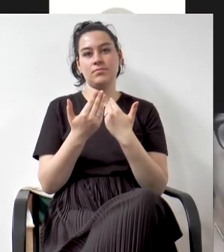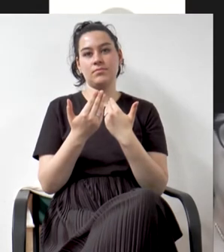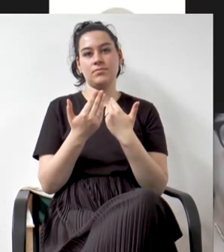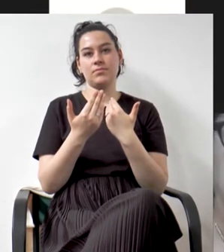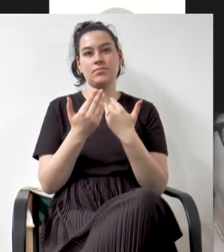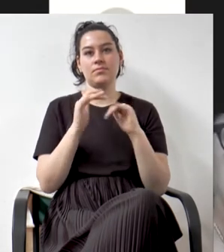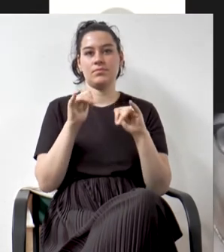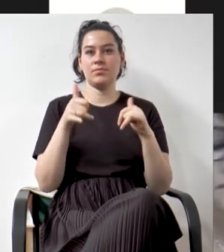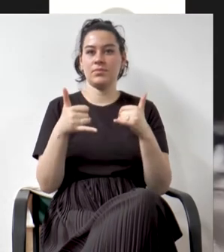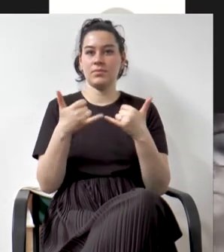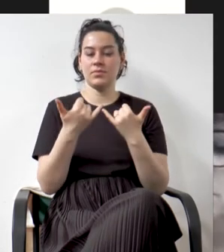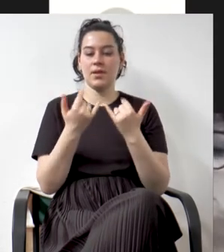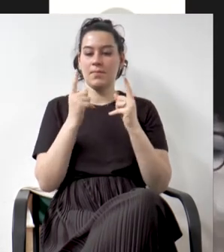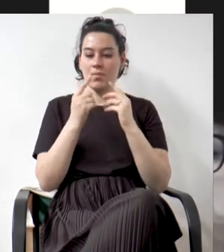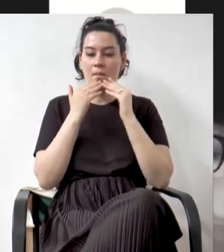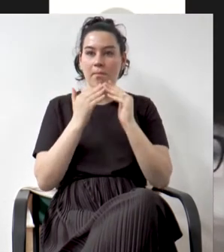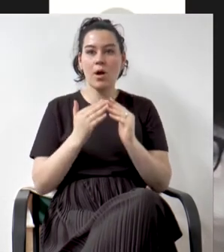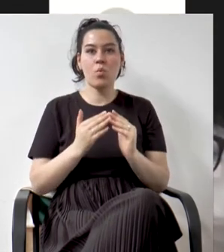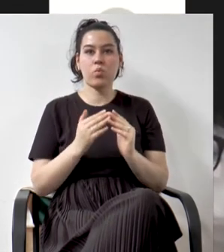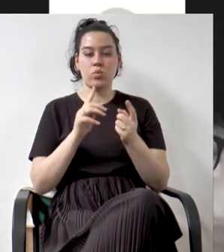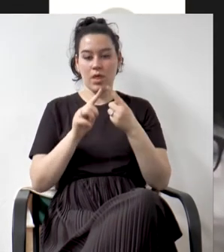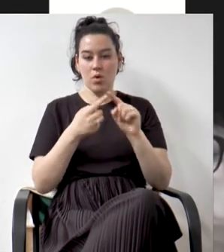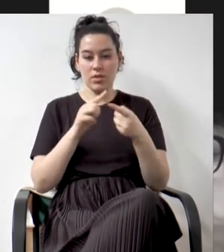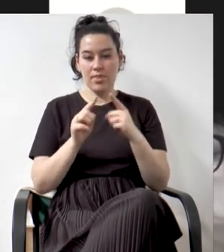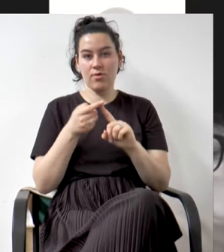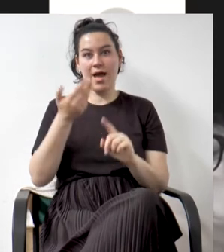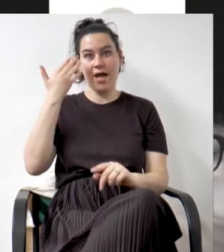sustentaron un poco las preguntas que el grupo coordinador les facilitó con anterioridad.